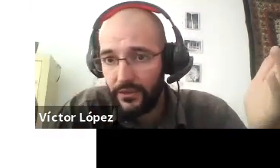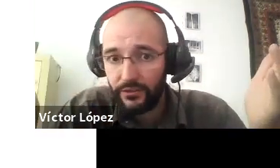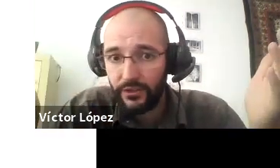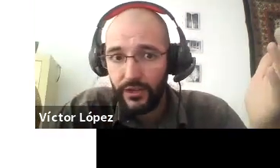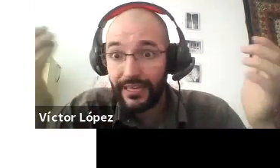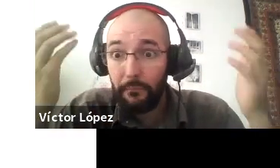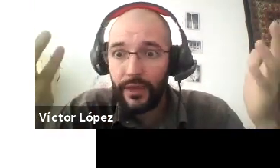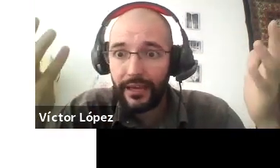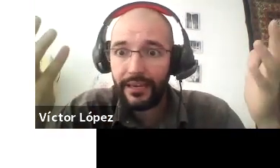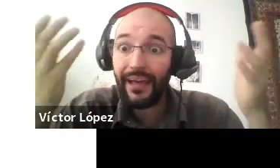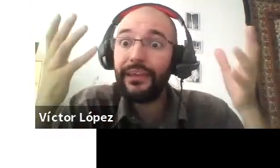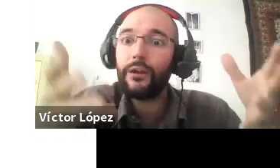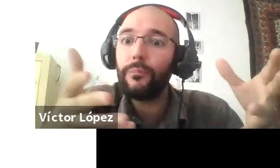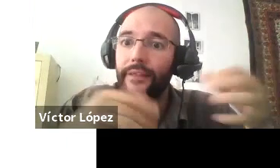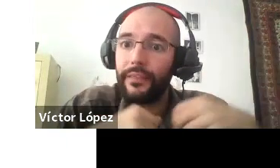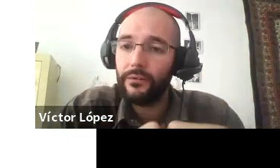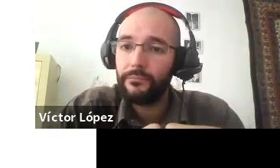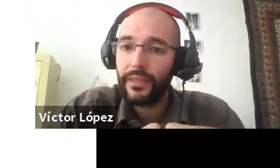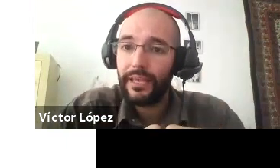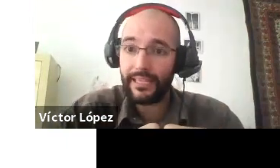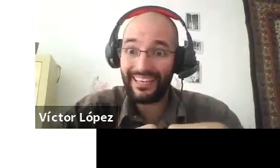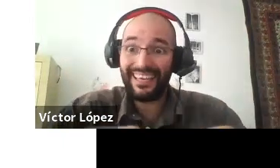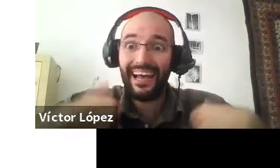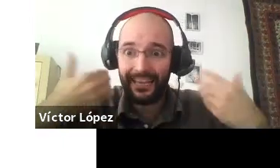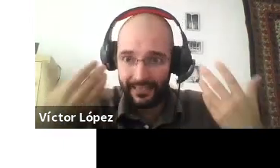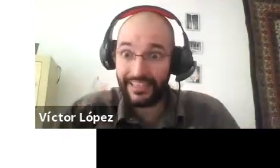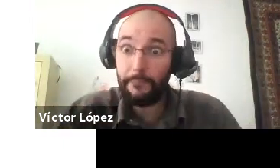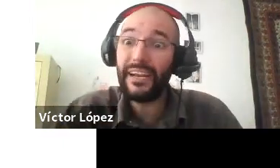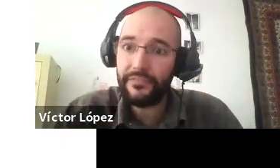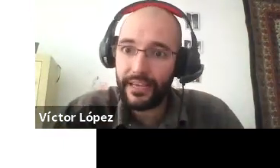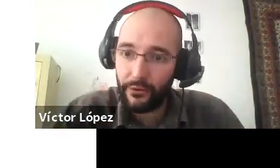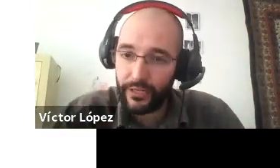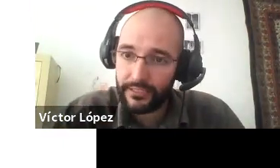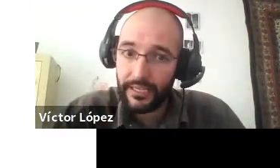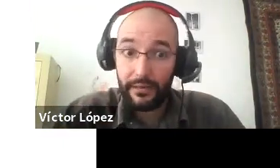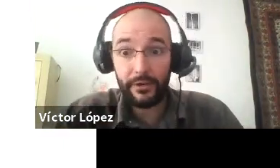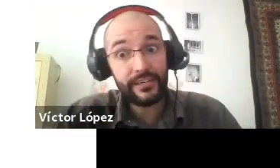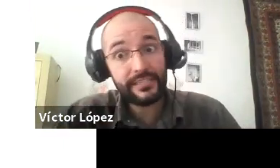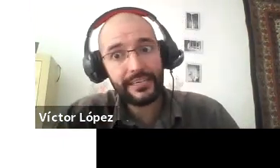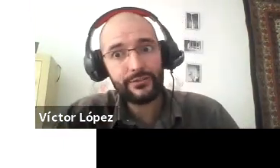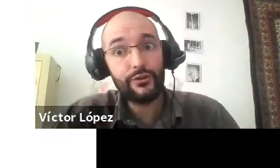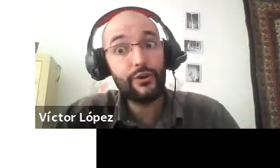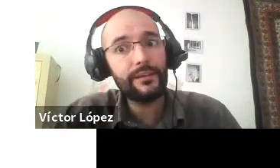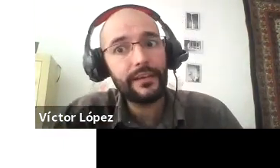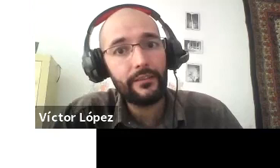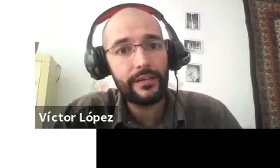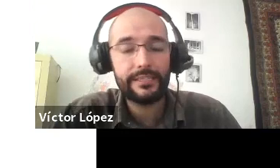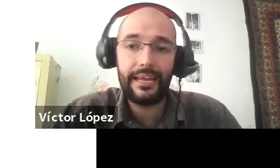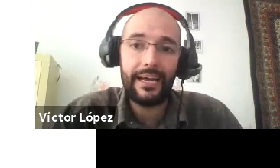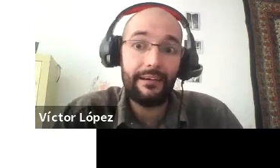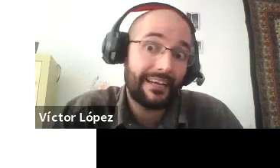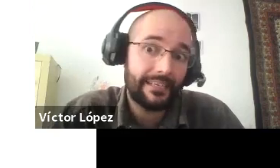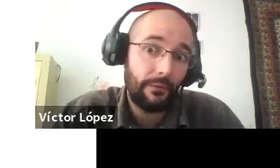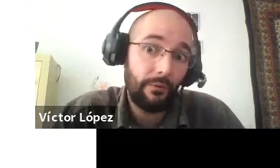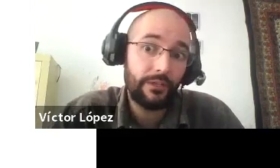16 años, que puedan hacer algo parecido? Es decir, que hagan de verificadores, pero en este caso no verificadores